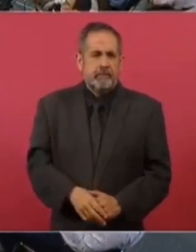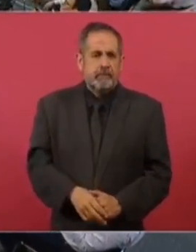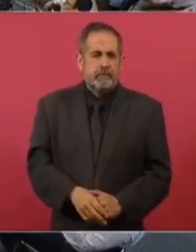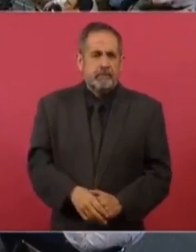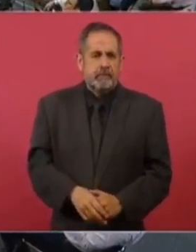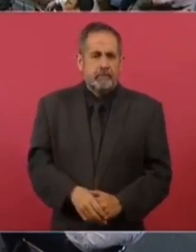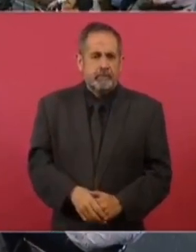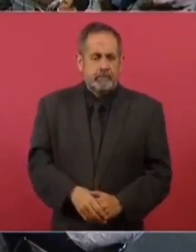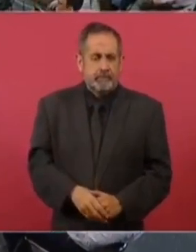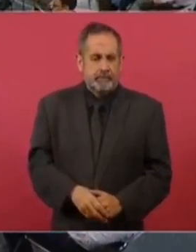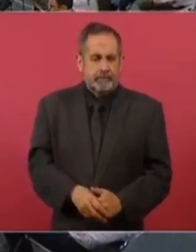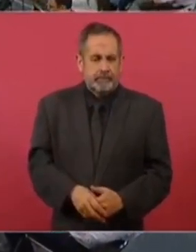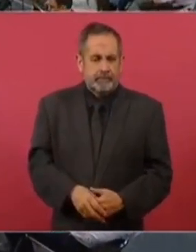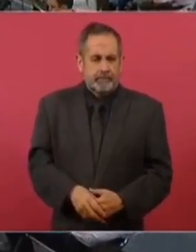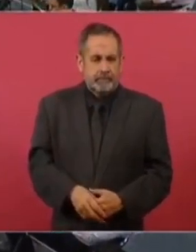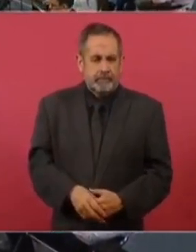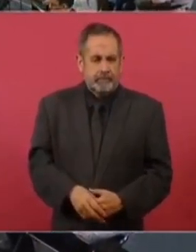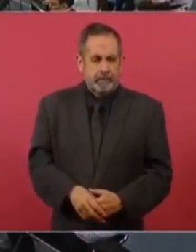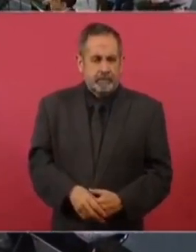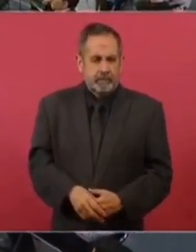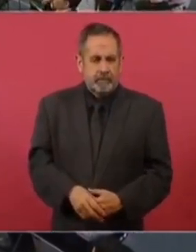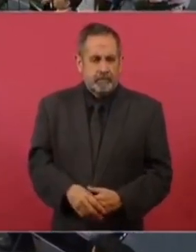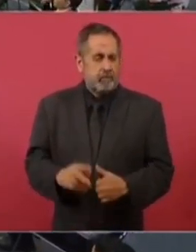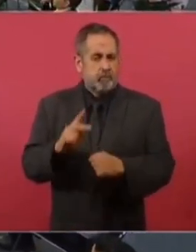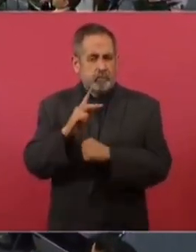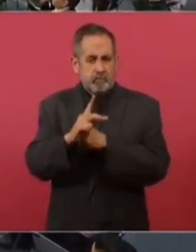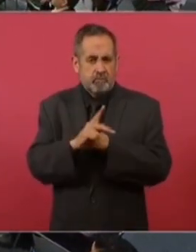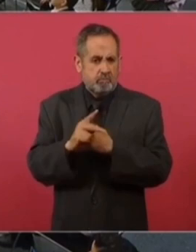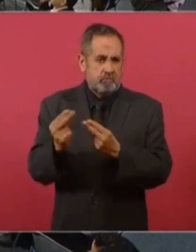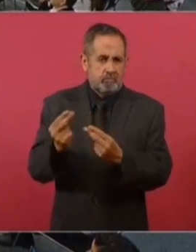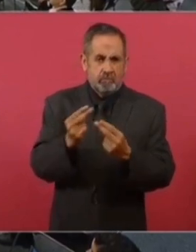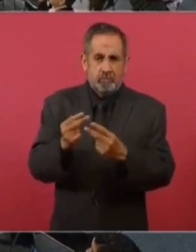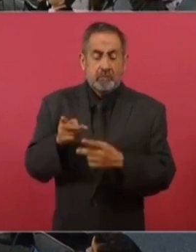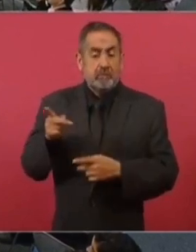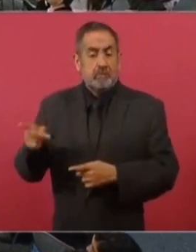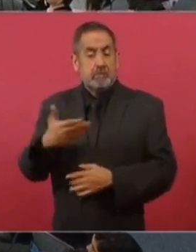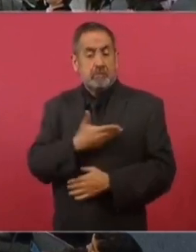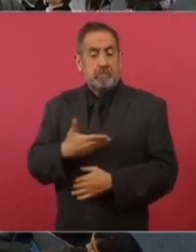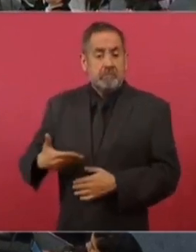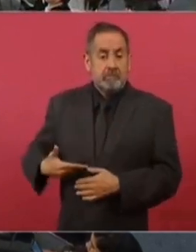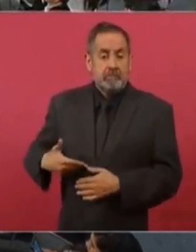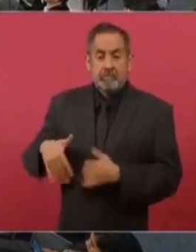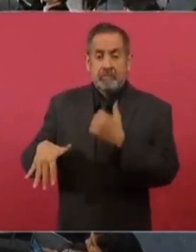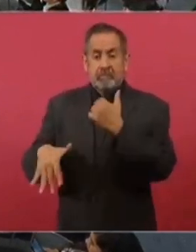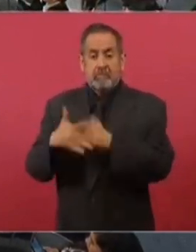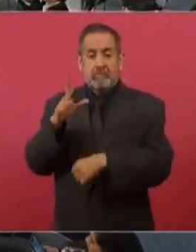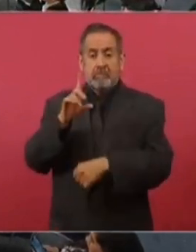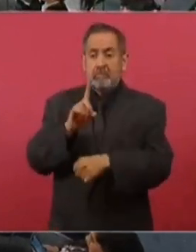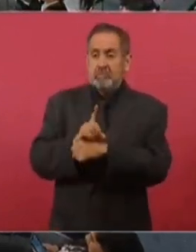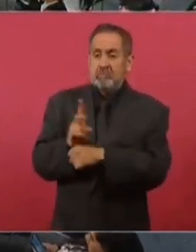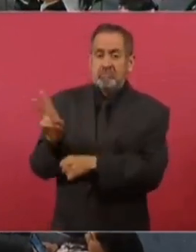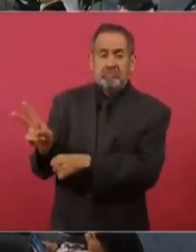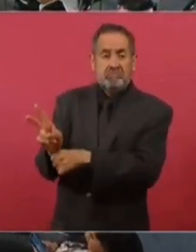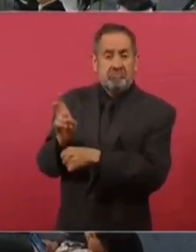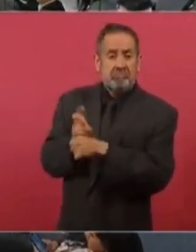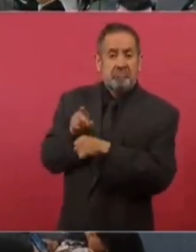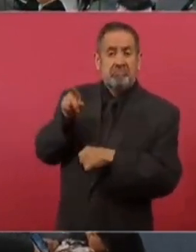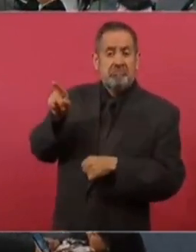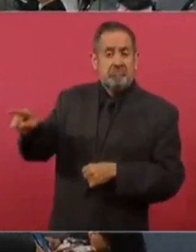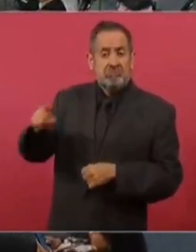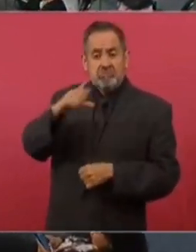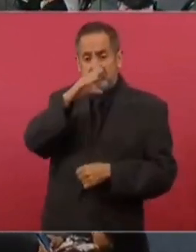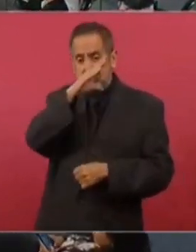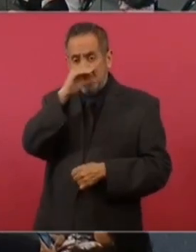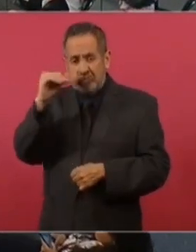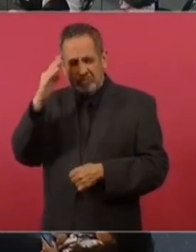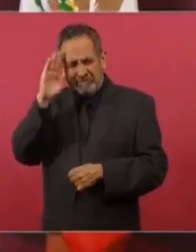tiene mucha necesidad, cuando hay un presidente que invita el 15 de septiembre a un dictador cubano